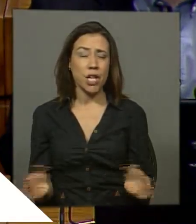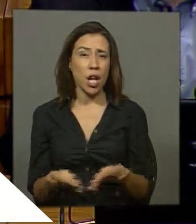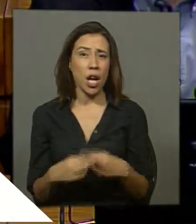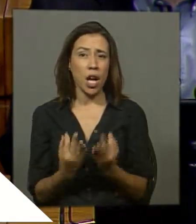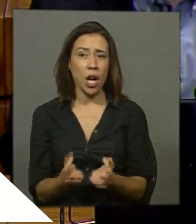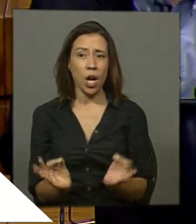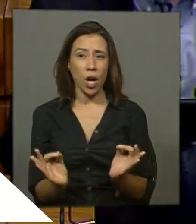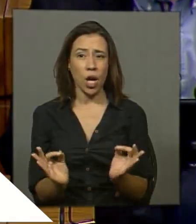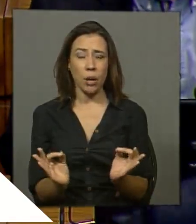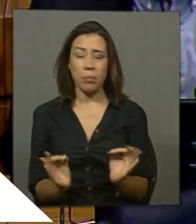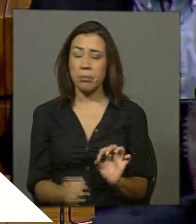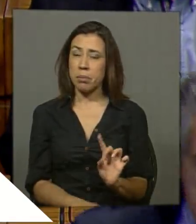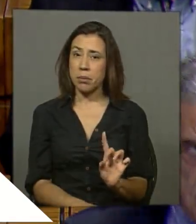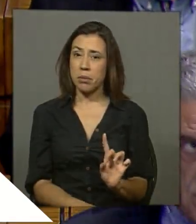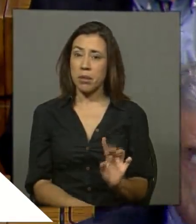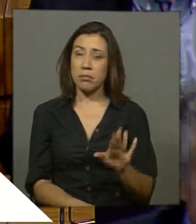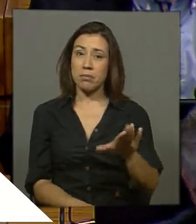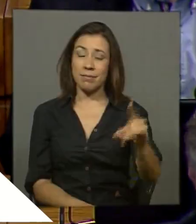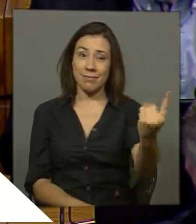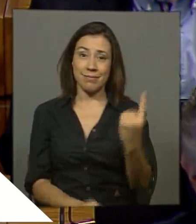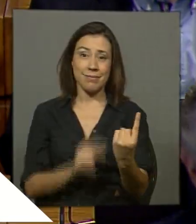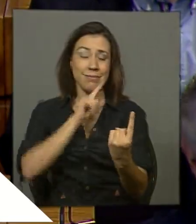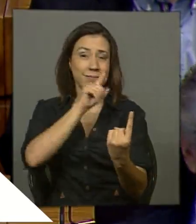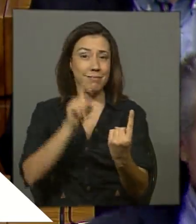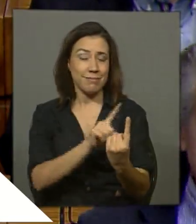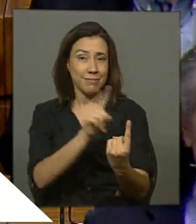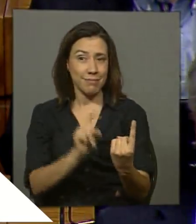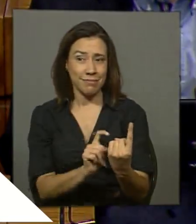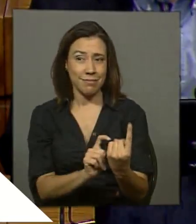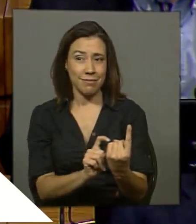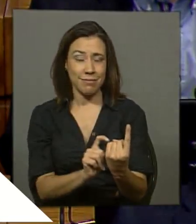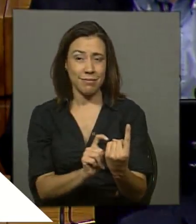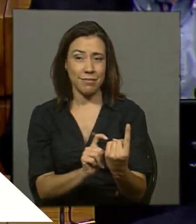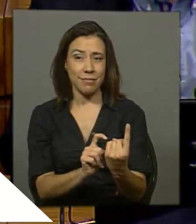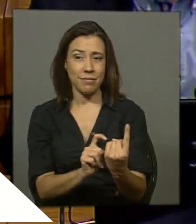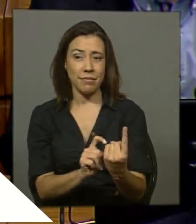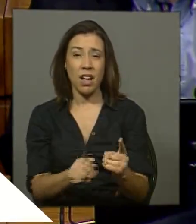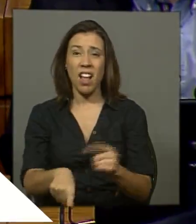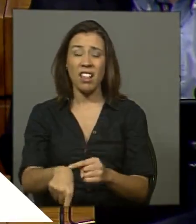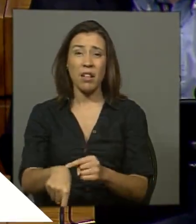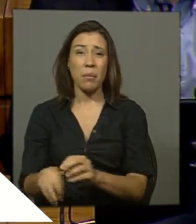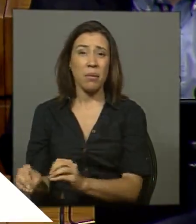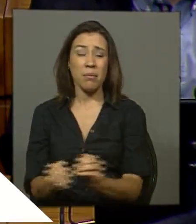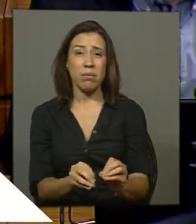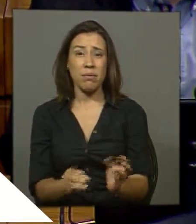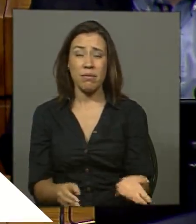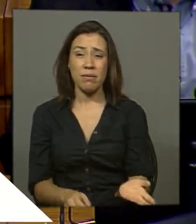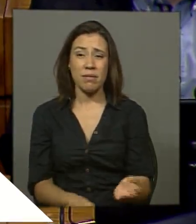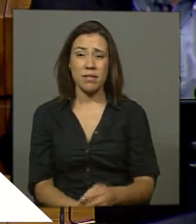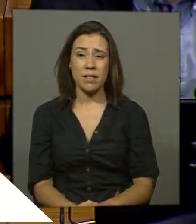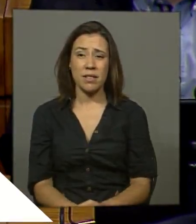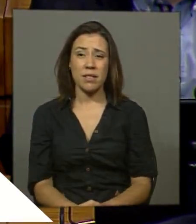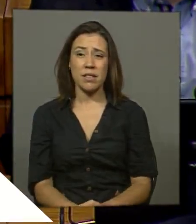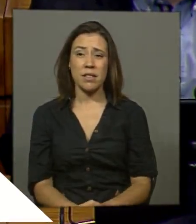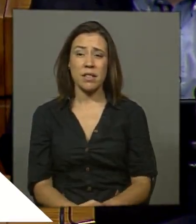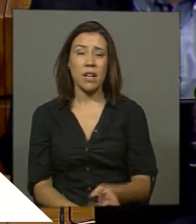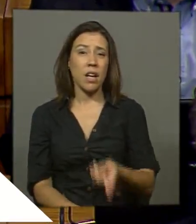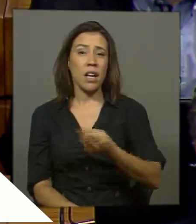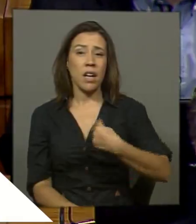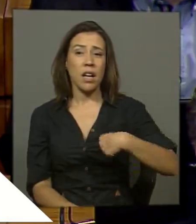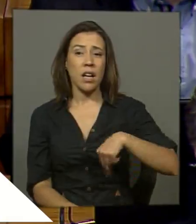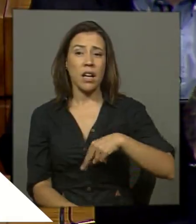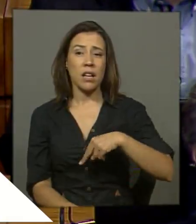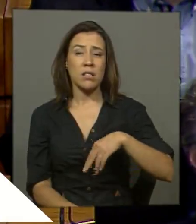absoluta primero interpelación a destiempo en donde nosotros